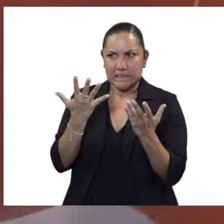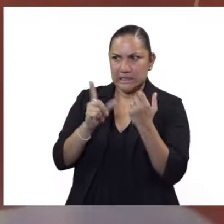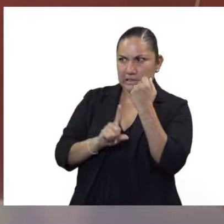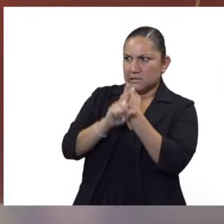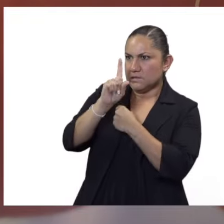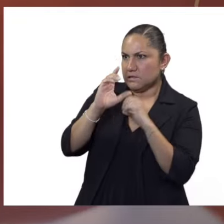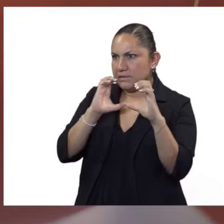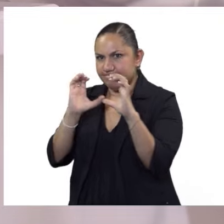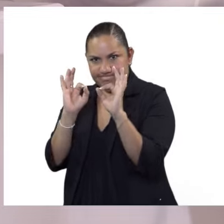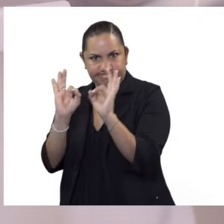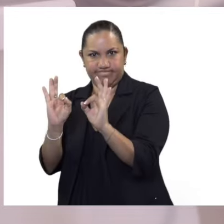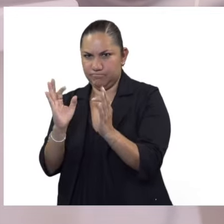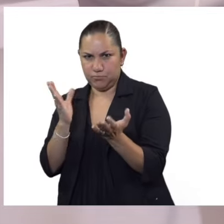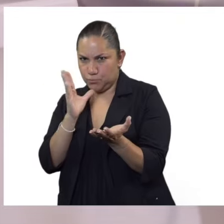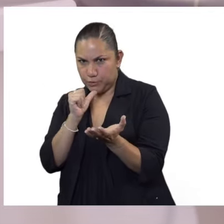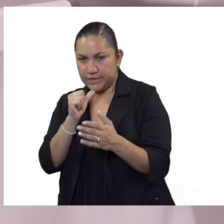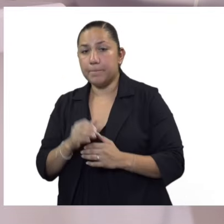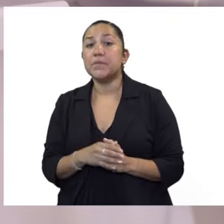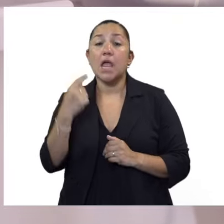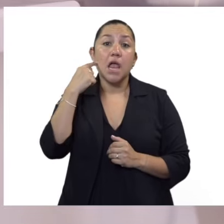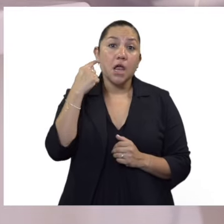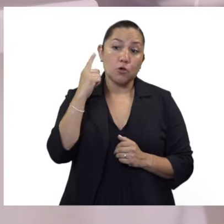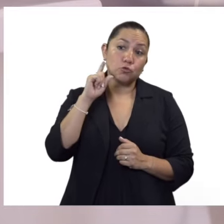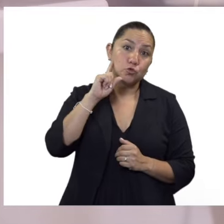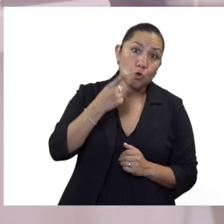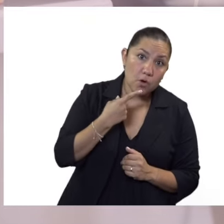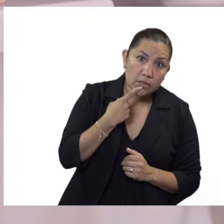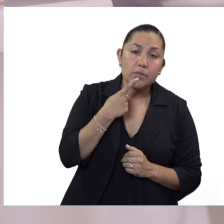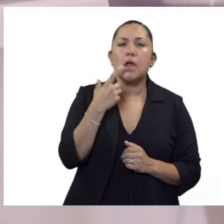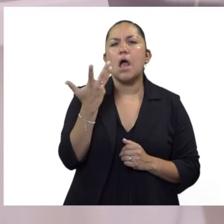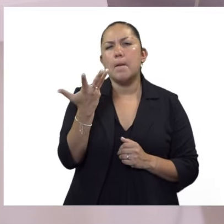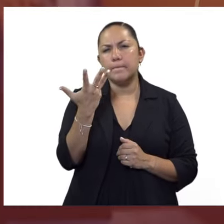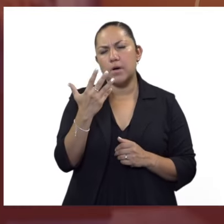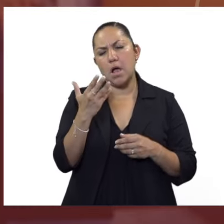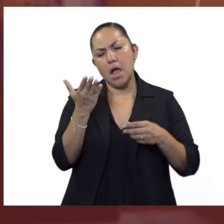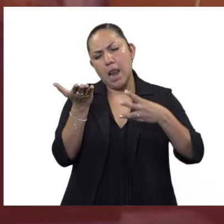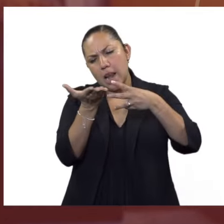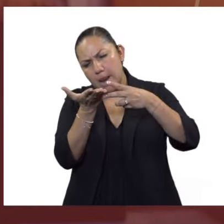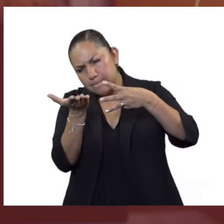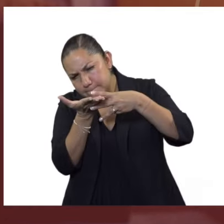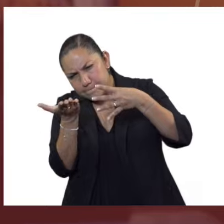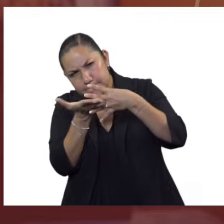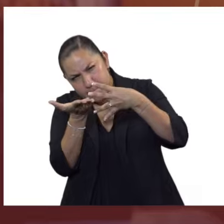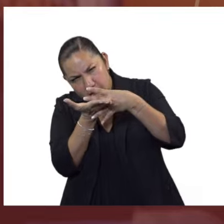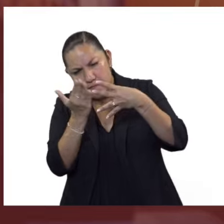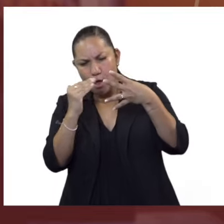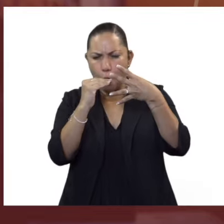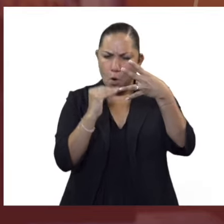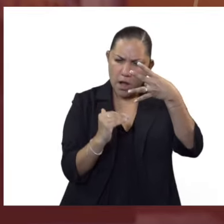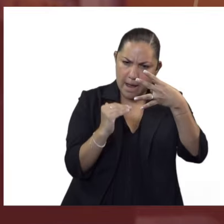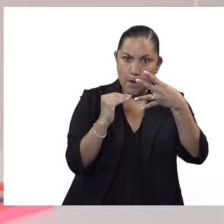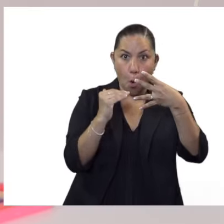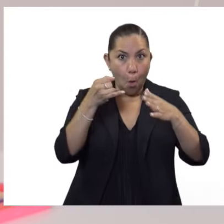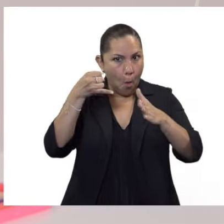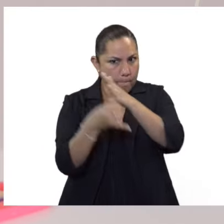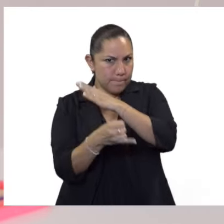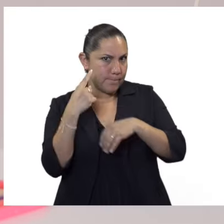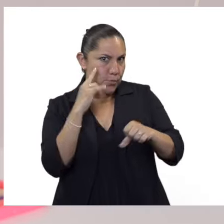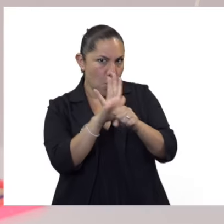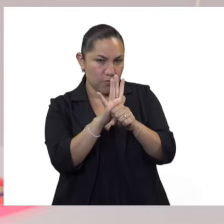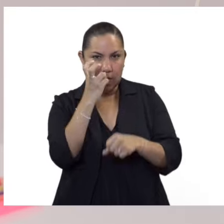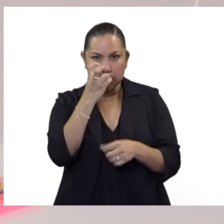detectar a tiempo la sordera leve media o profunda es crucial para que un niño pueda integrarse y crecer